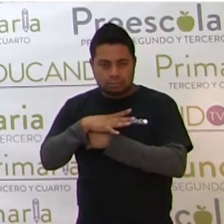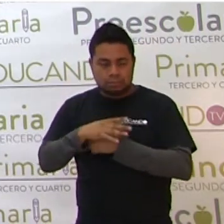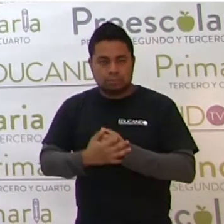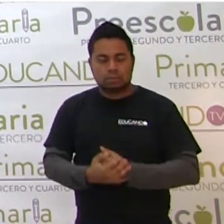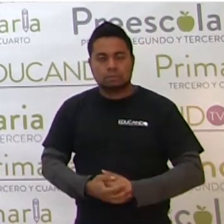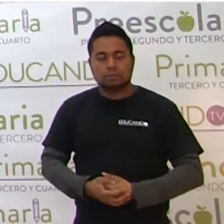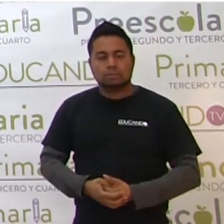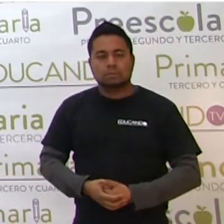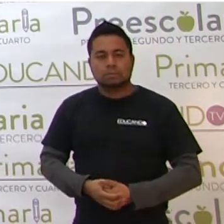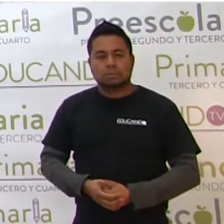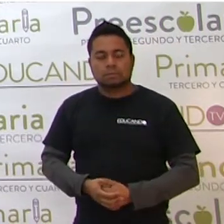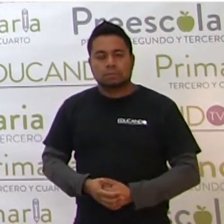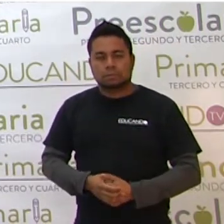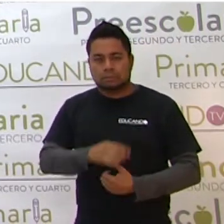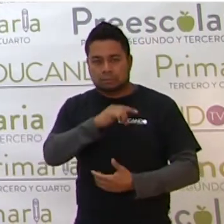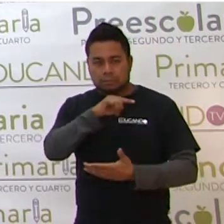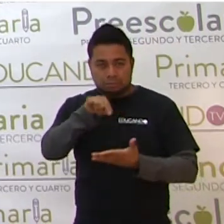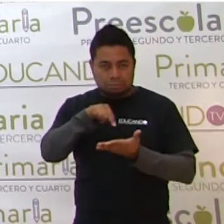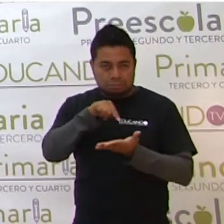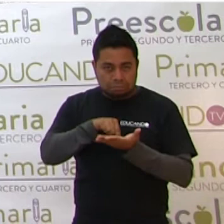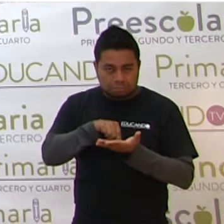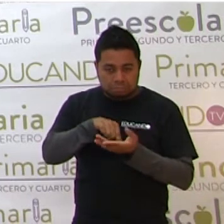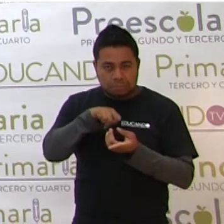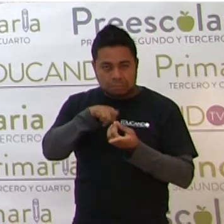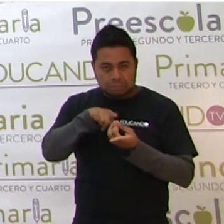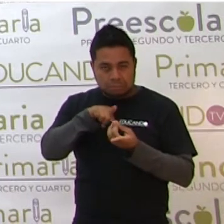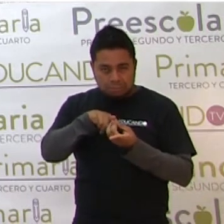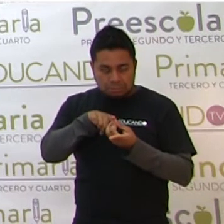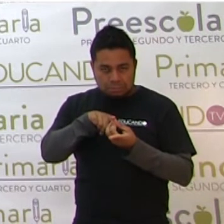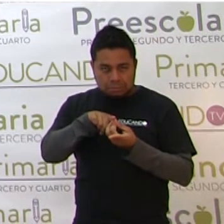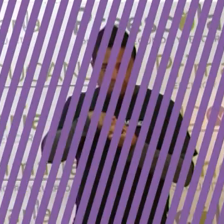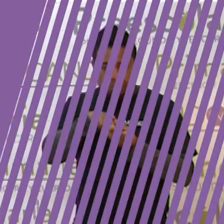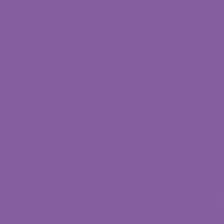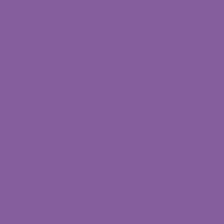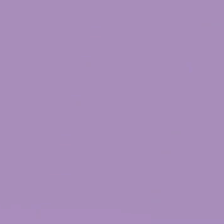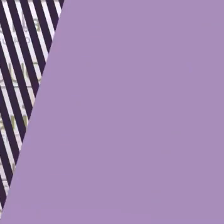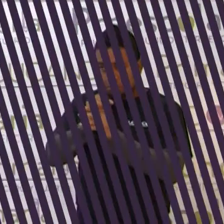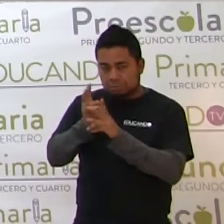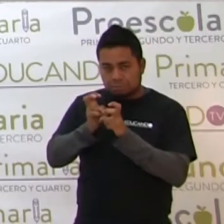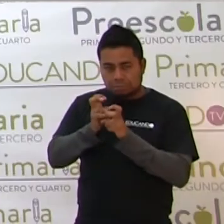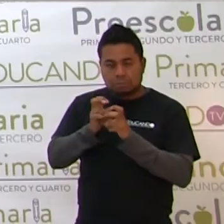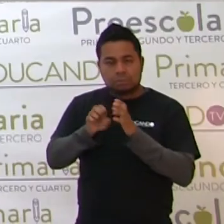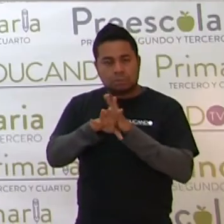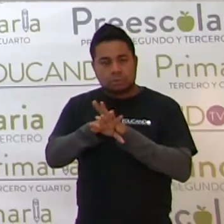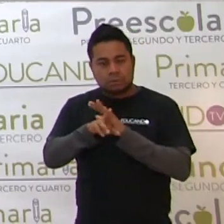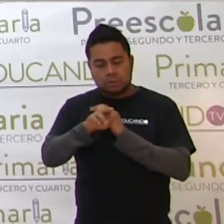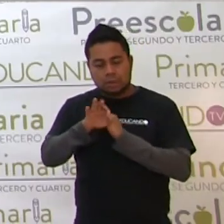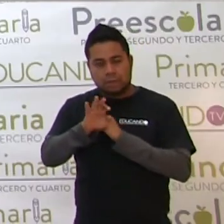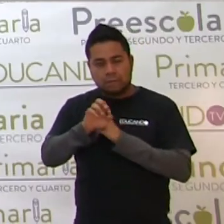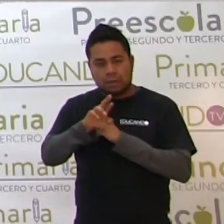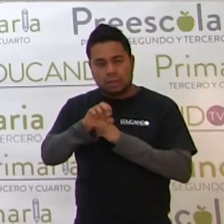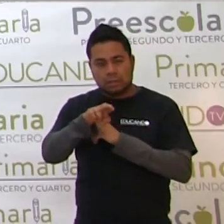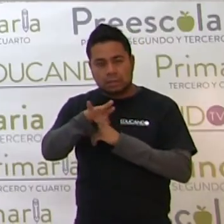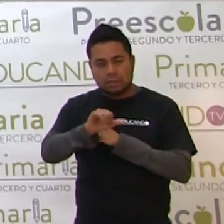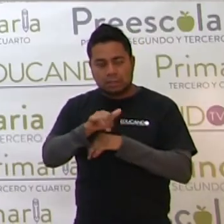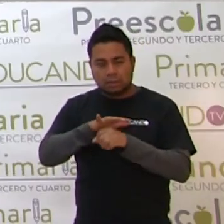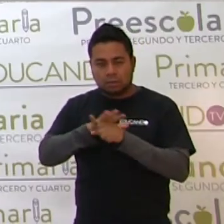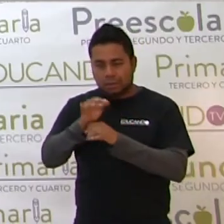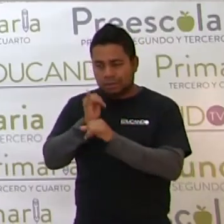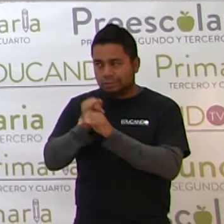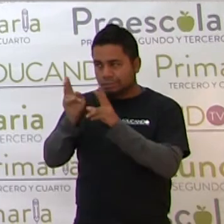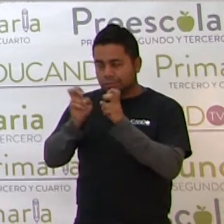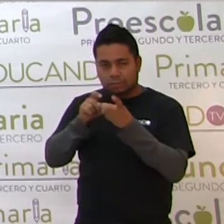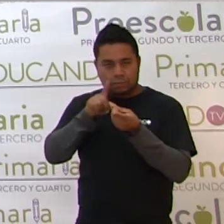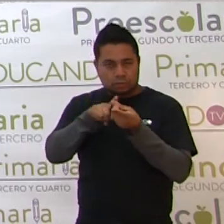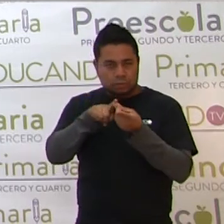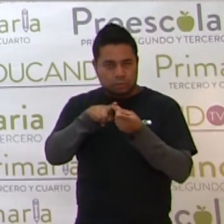el lugar de donde se está sacando, y por último referencia, vamos a poner en qué página web fue que